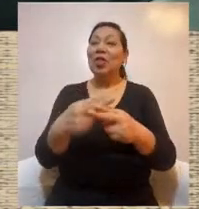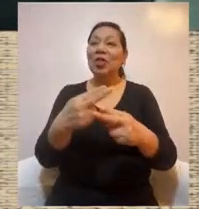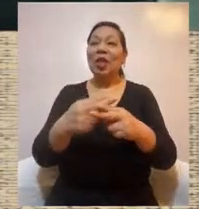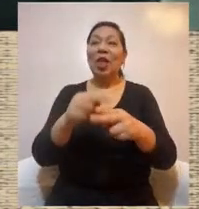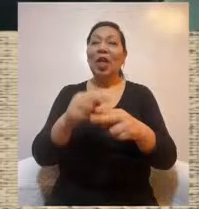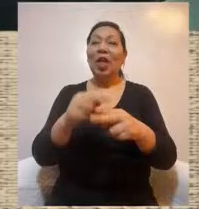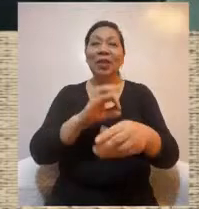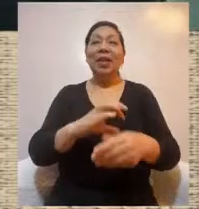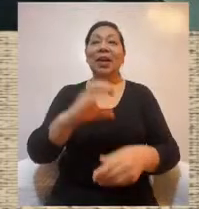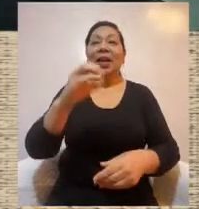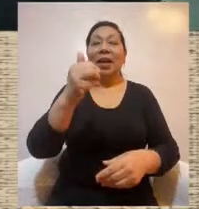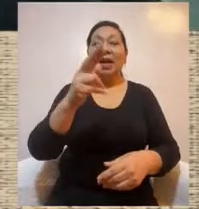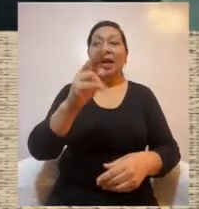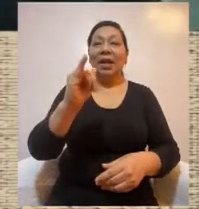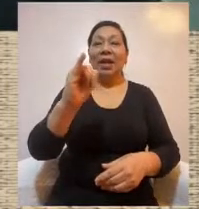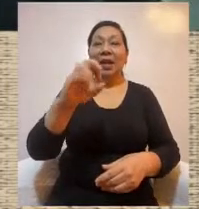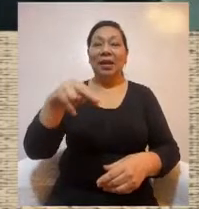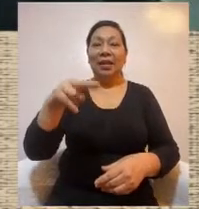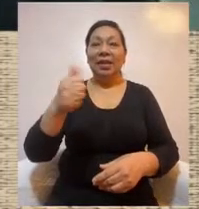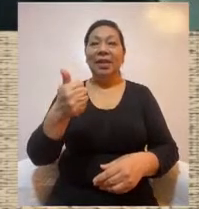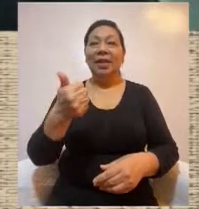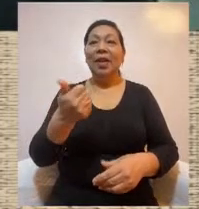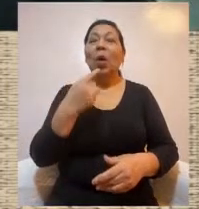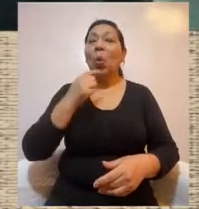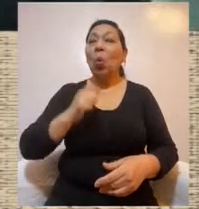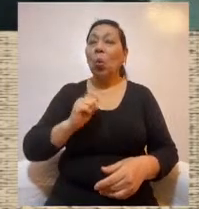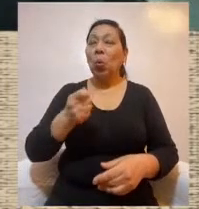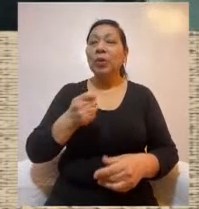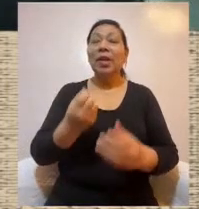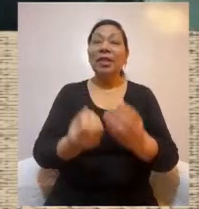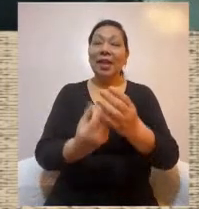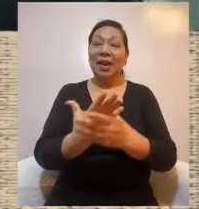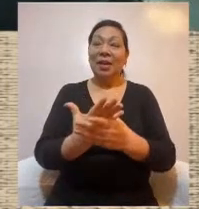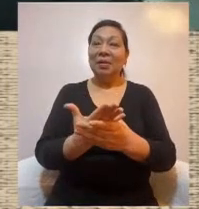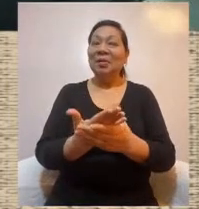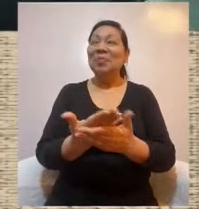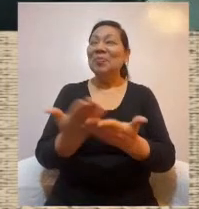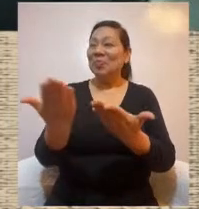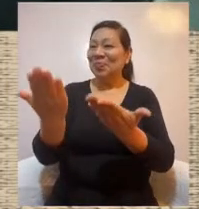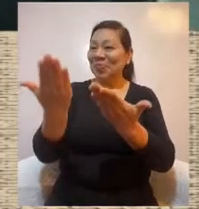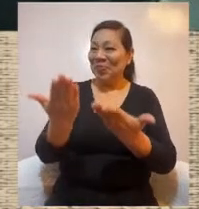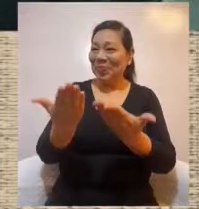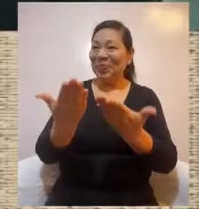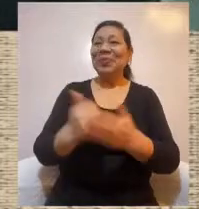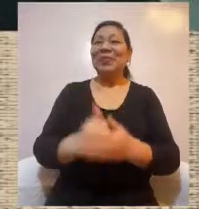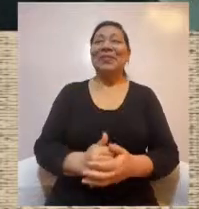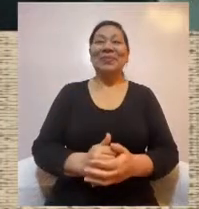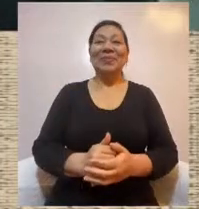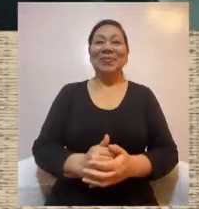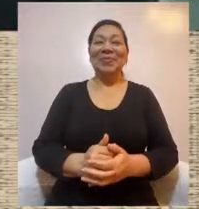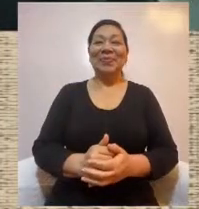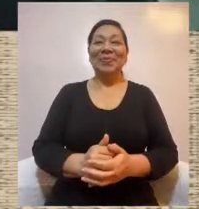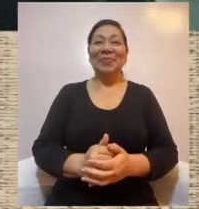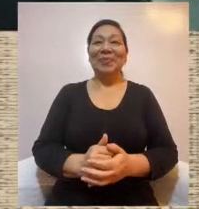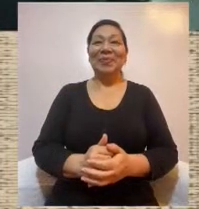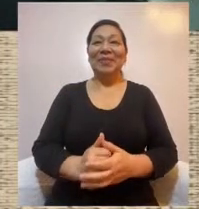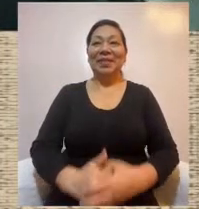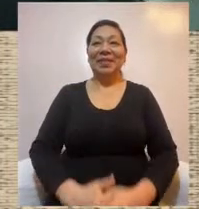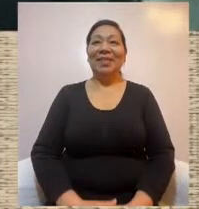Se trata de la doctora Karina Paza del Carpio, jueza constitucional de Arequipa, a quien le doy una cordial